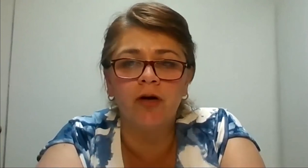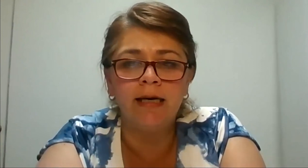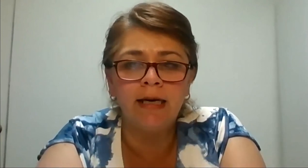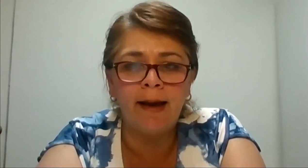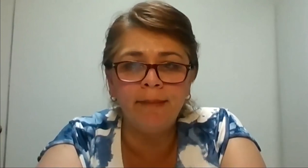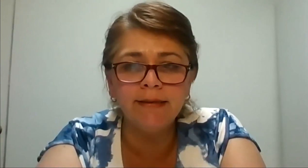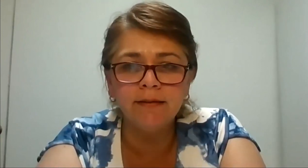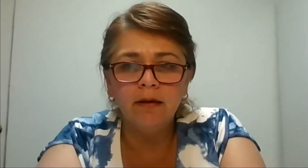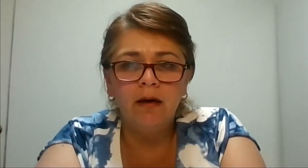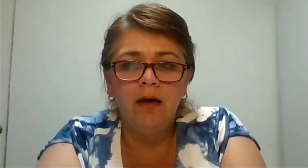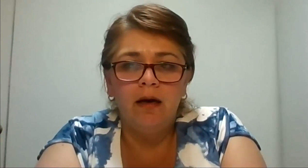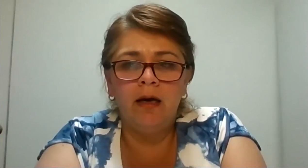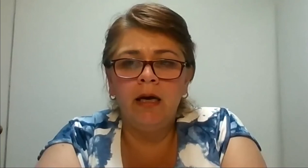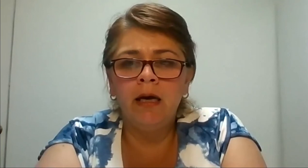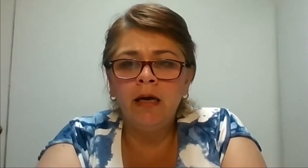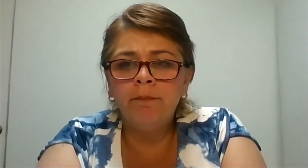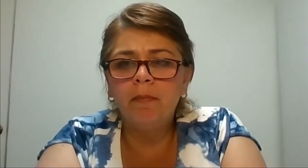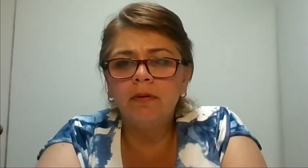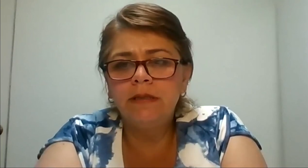los organigramas,